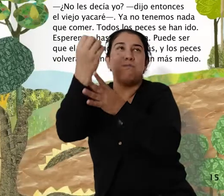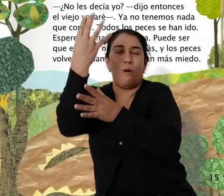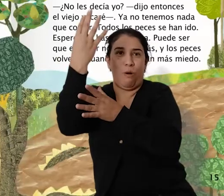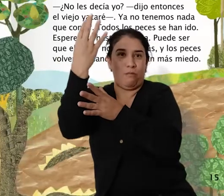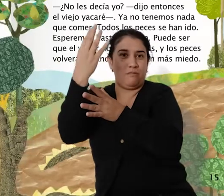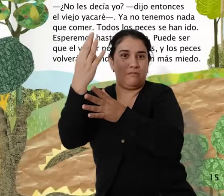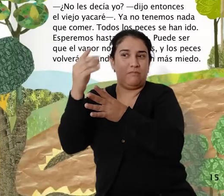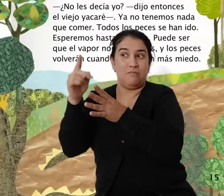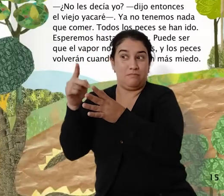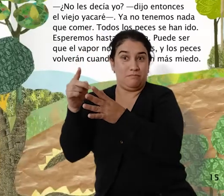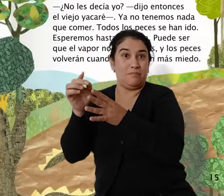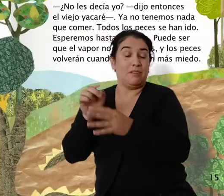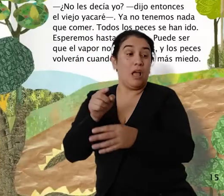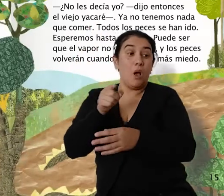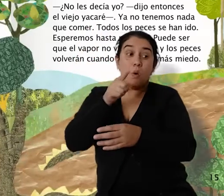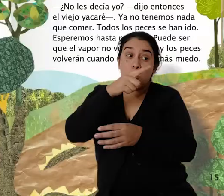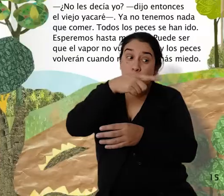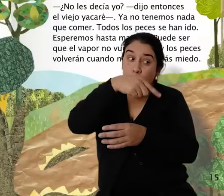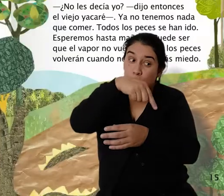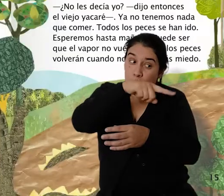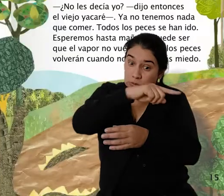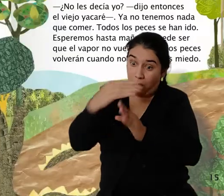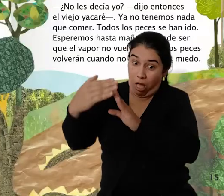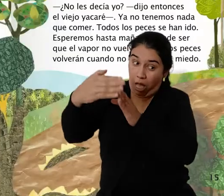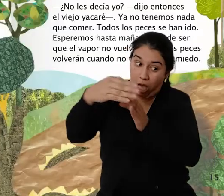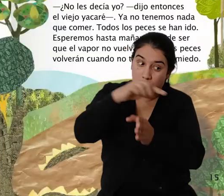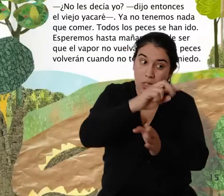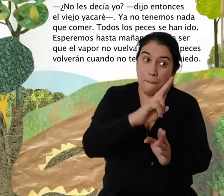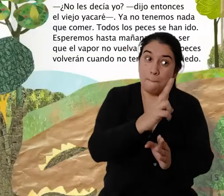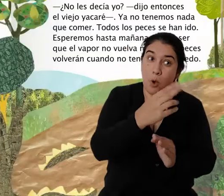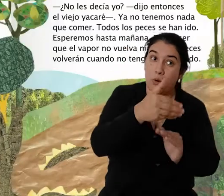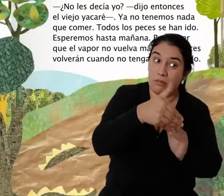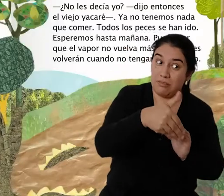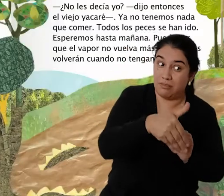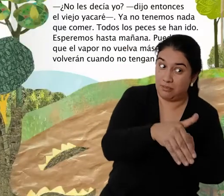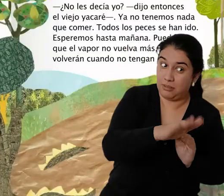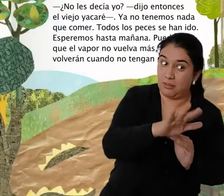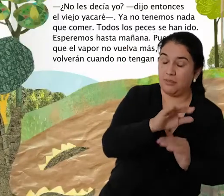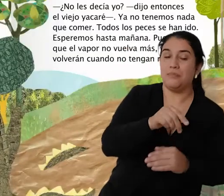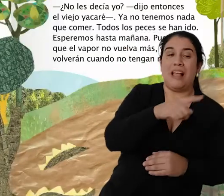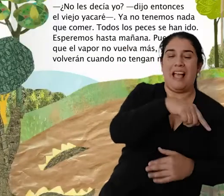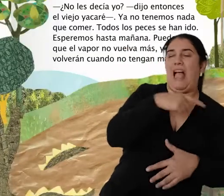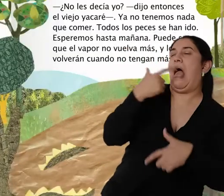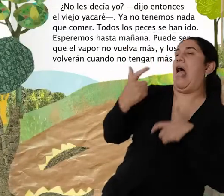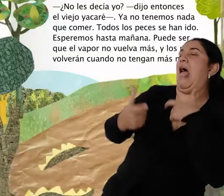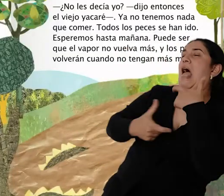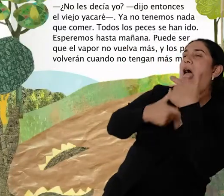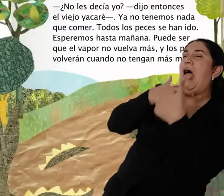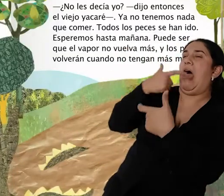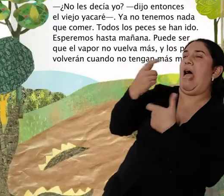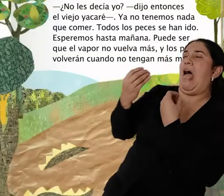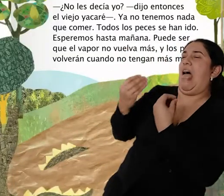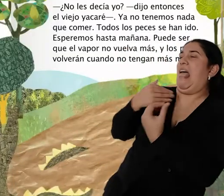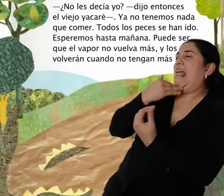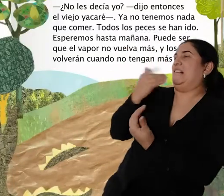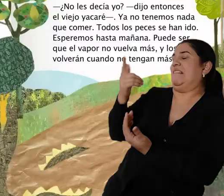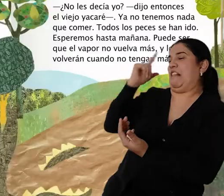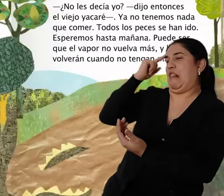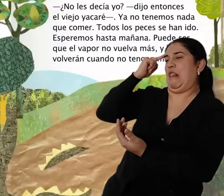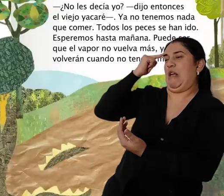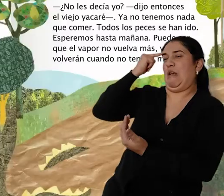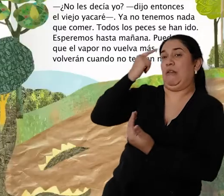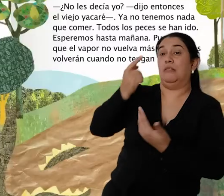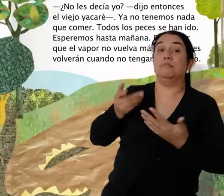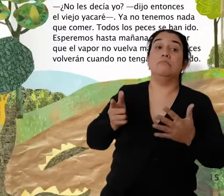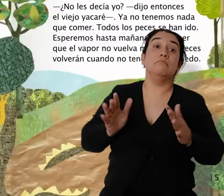seguía pasando. Pero los yacarés se echaron a reír porque creyeron que el viejo se había vuelto loco. ¿Por qué se iban a morir